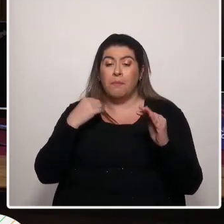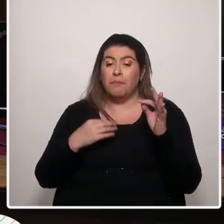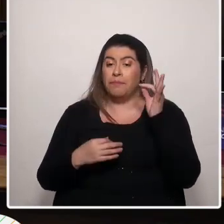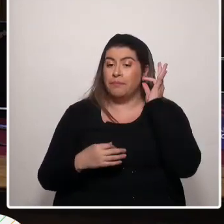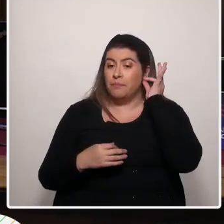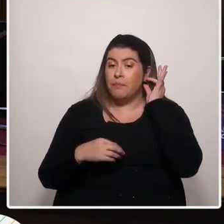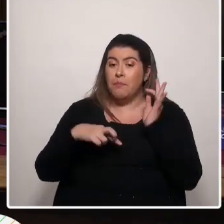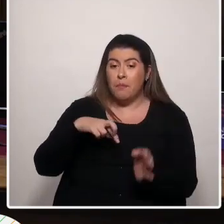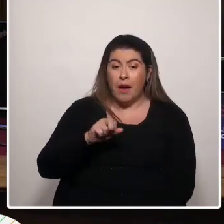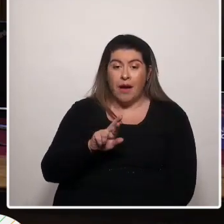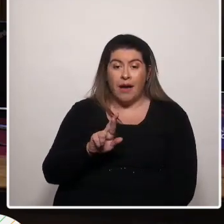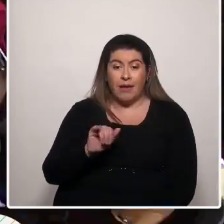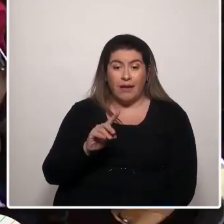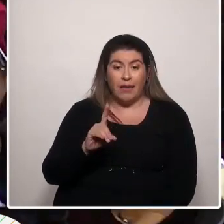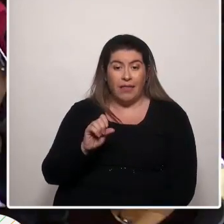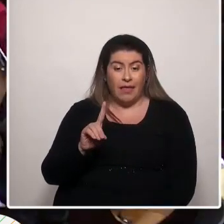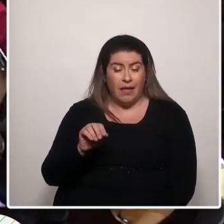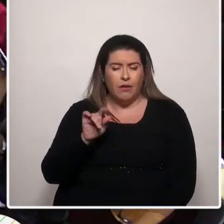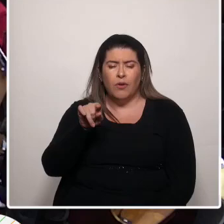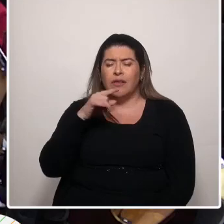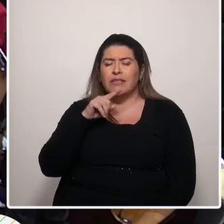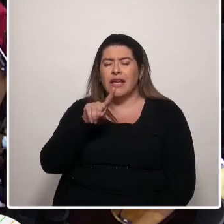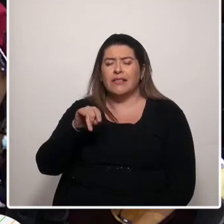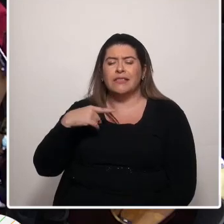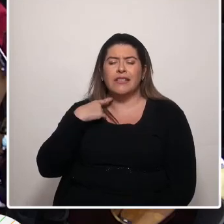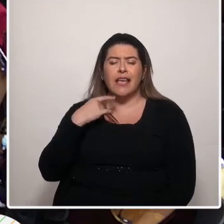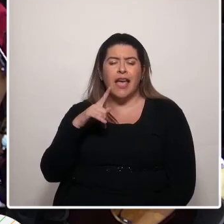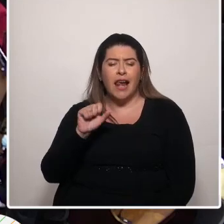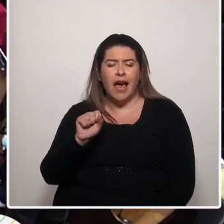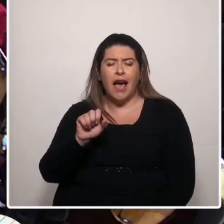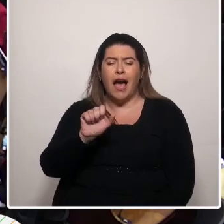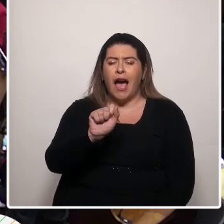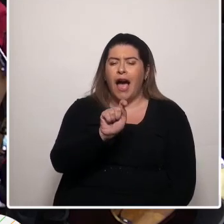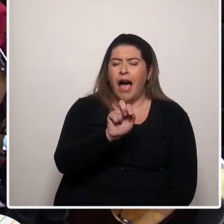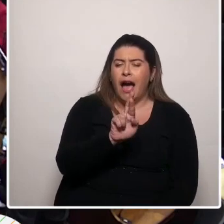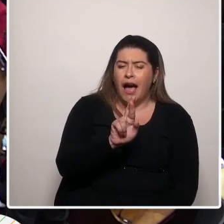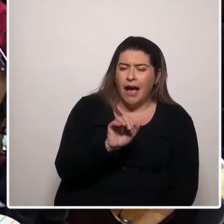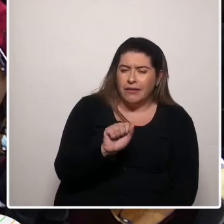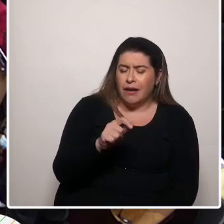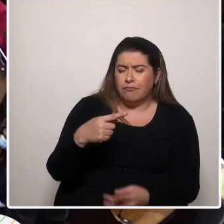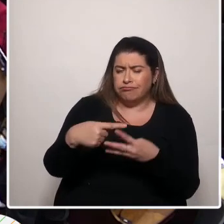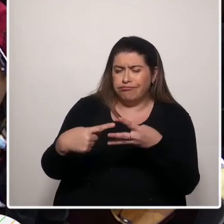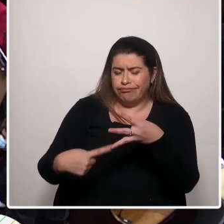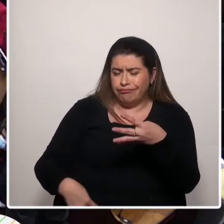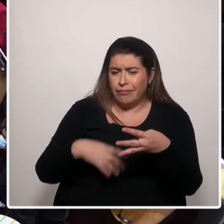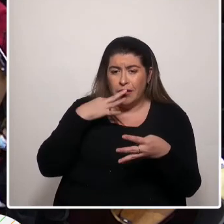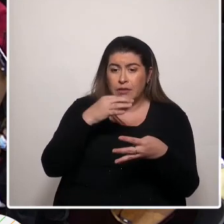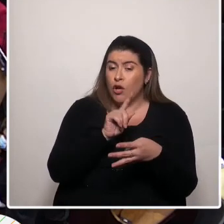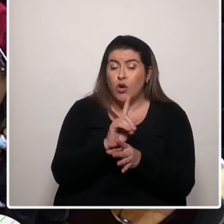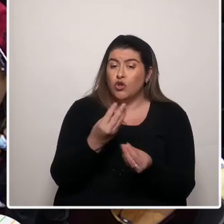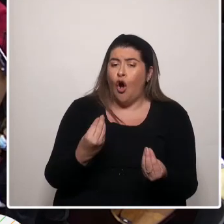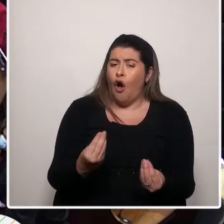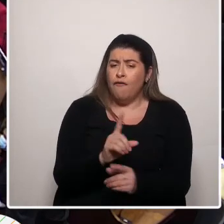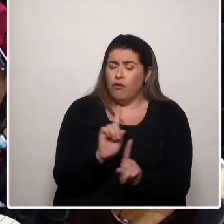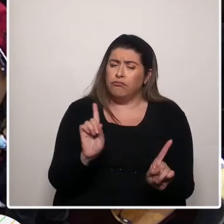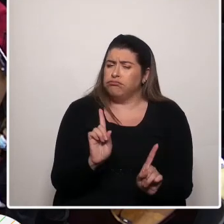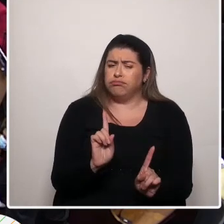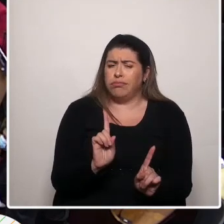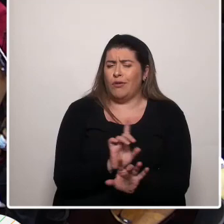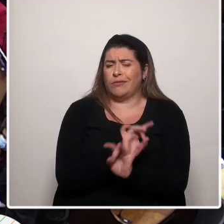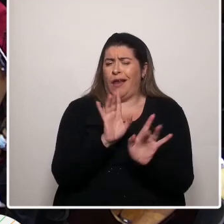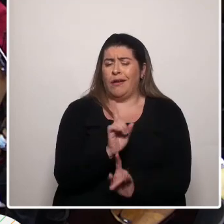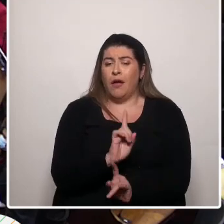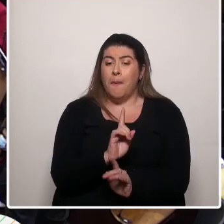el constituyente Esquela, el constituyente Atria, constituyente Hugh, entre otros, no es obvio. La